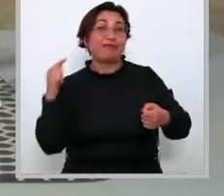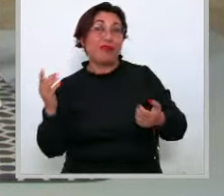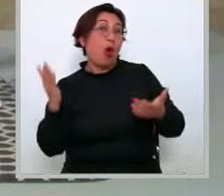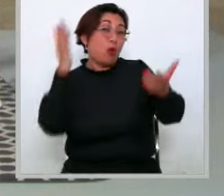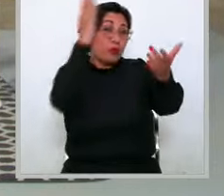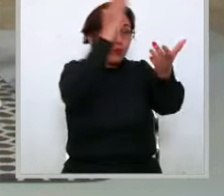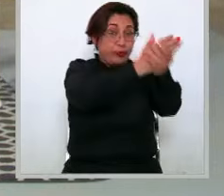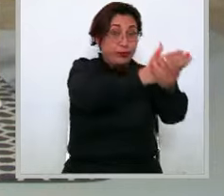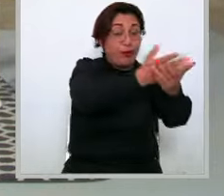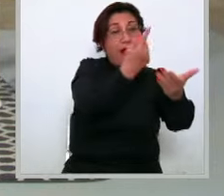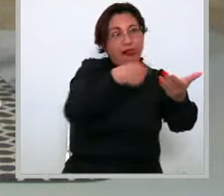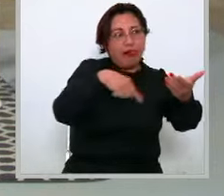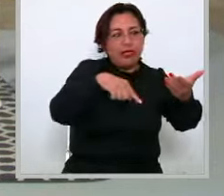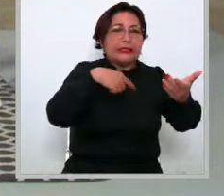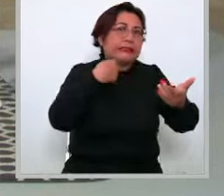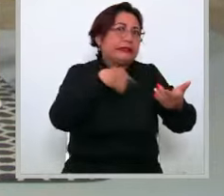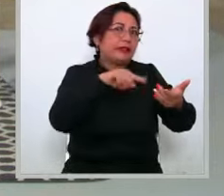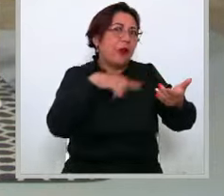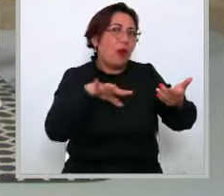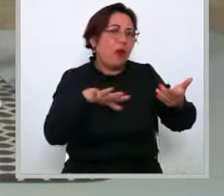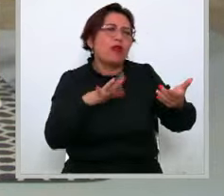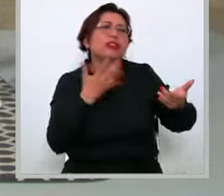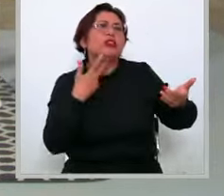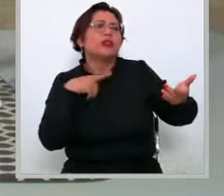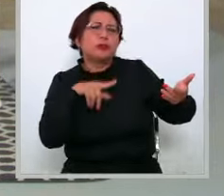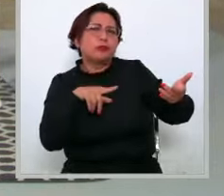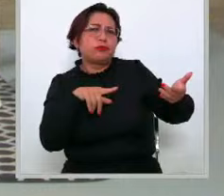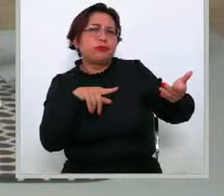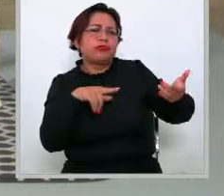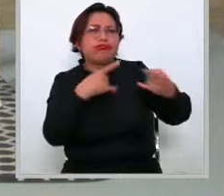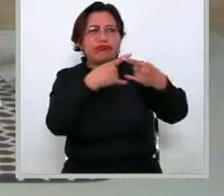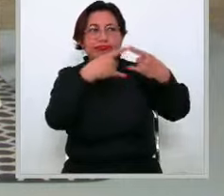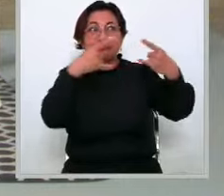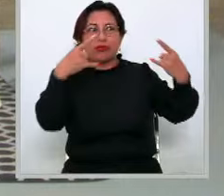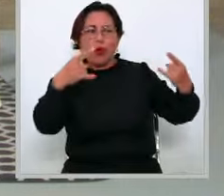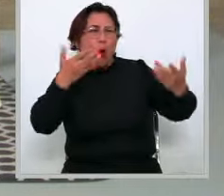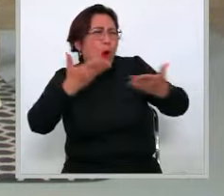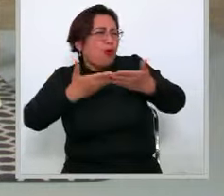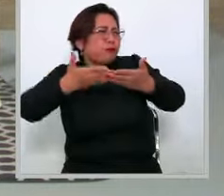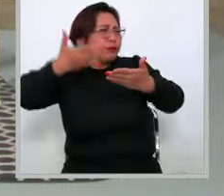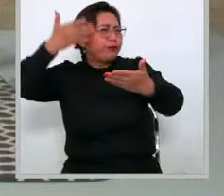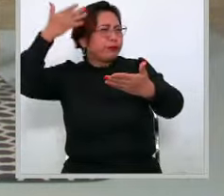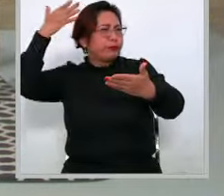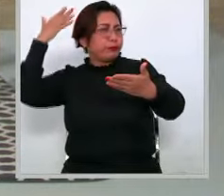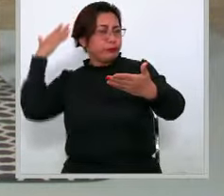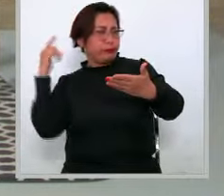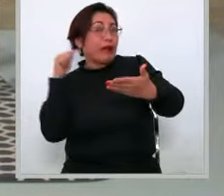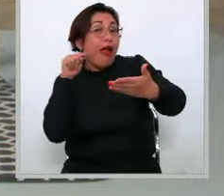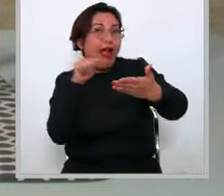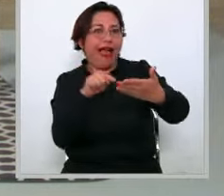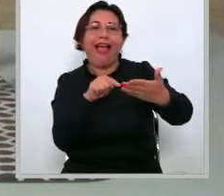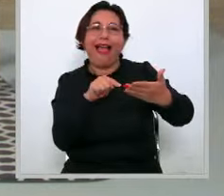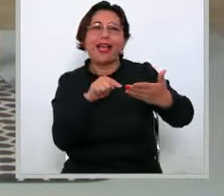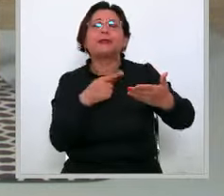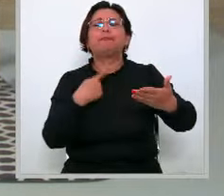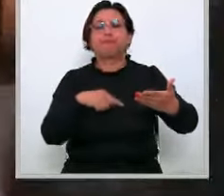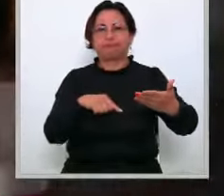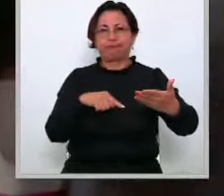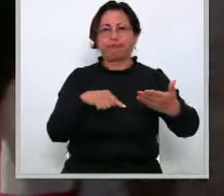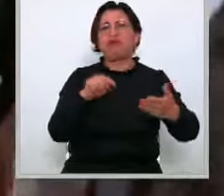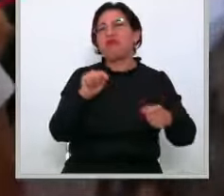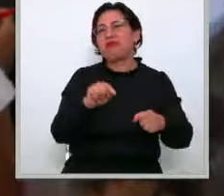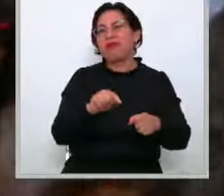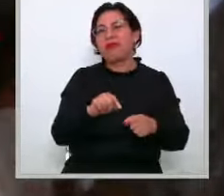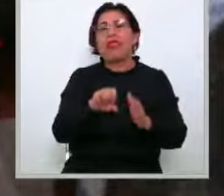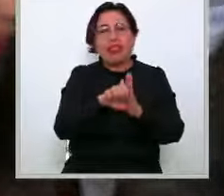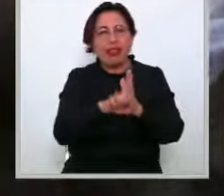que son de una comunidad y compartirlas con otros lugares. Por ejemplo, ¿podría contarme sobre eso, directora? Claro que sí. Mira, nosotros tenemos 11